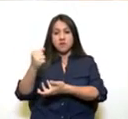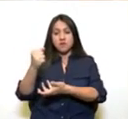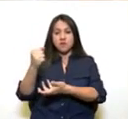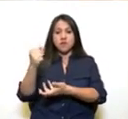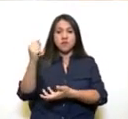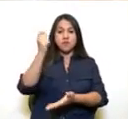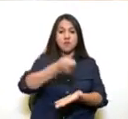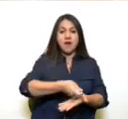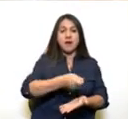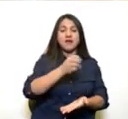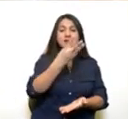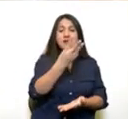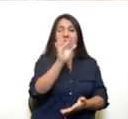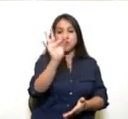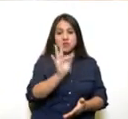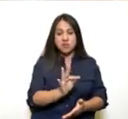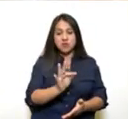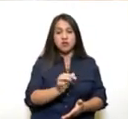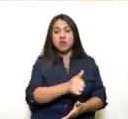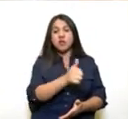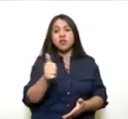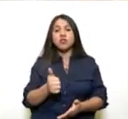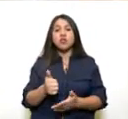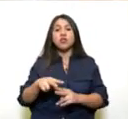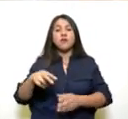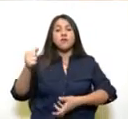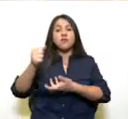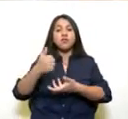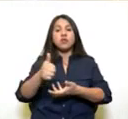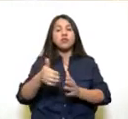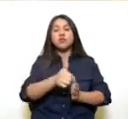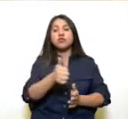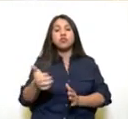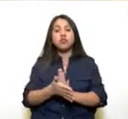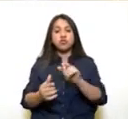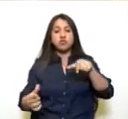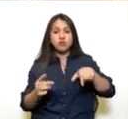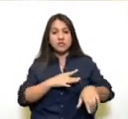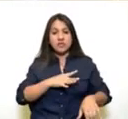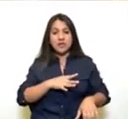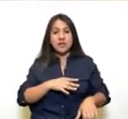sin embargo las comunas ricas ponen más y eso